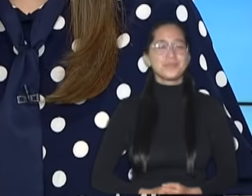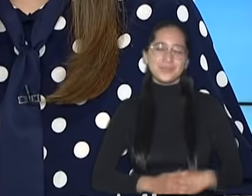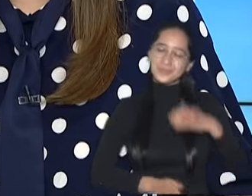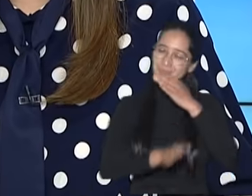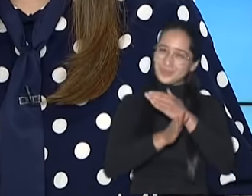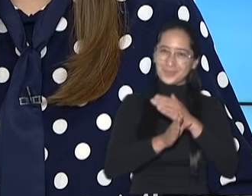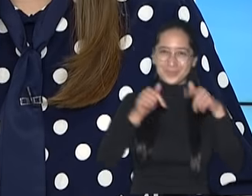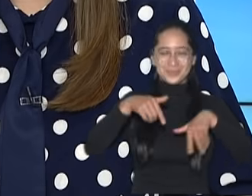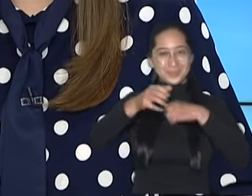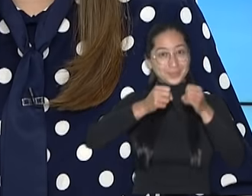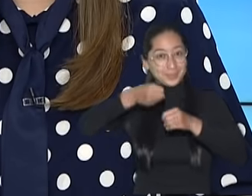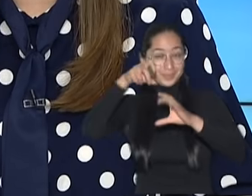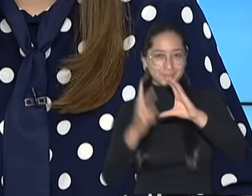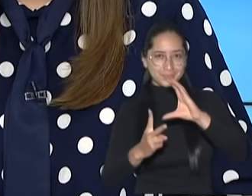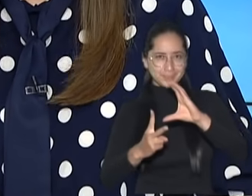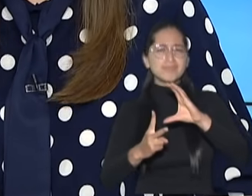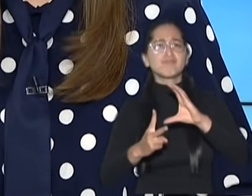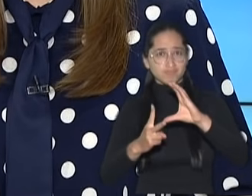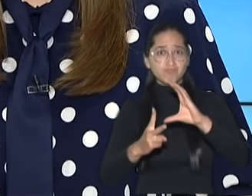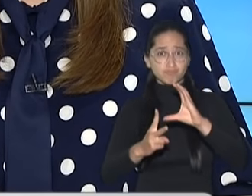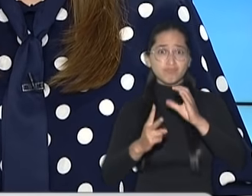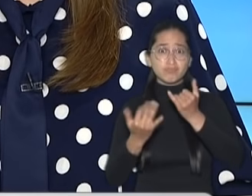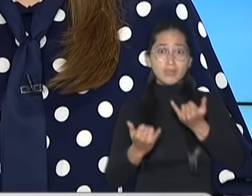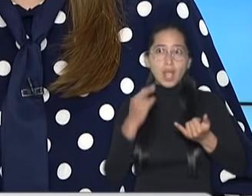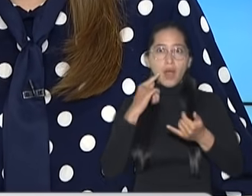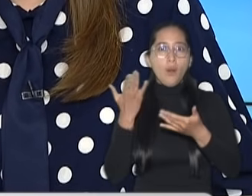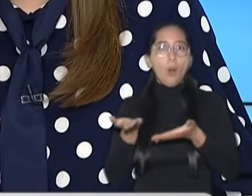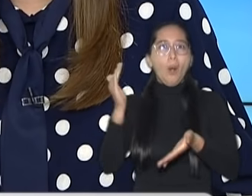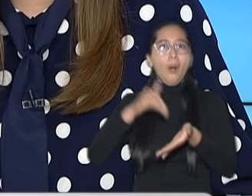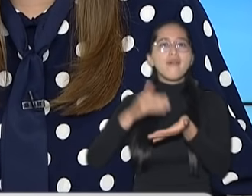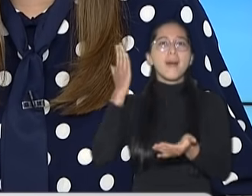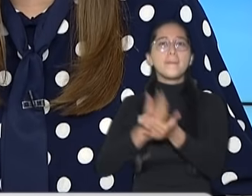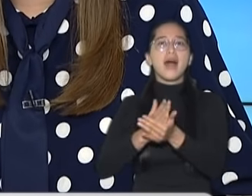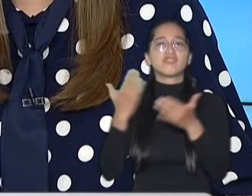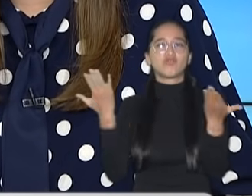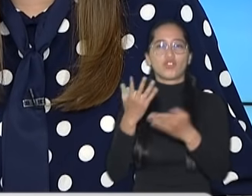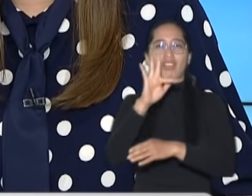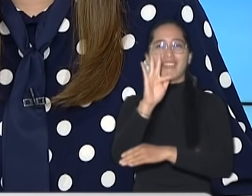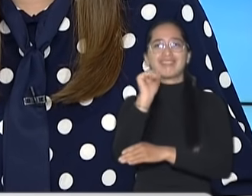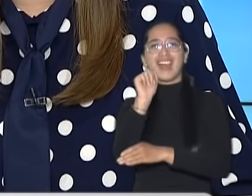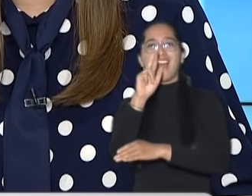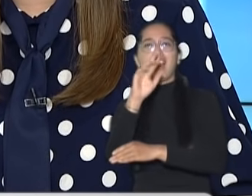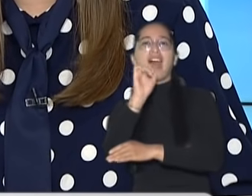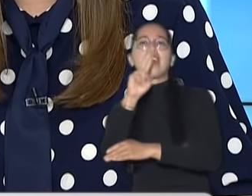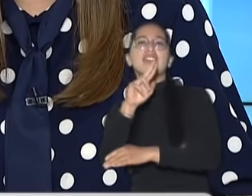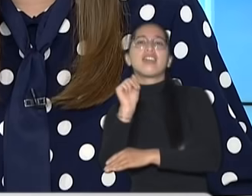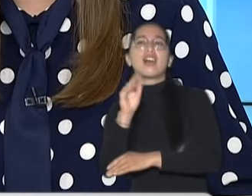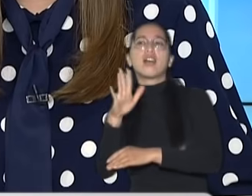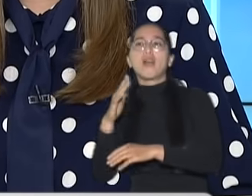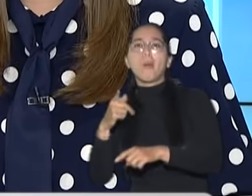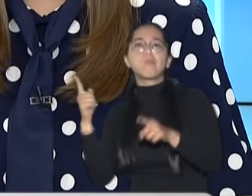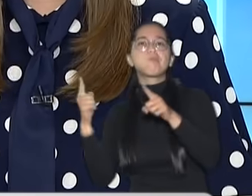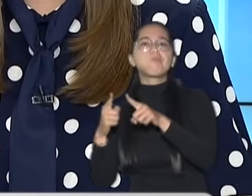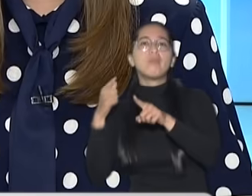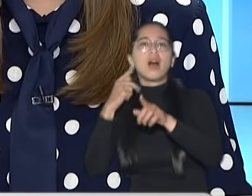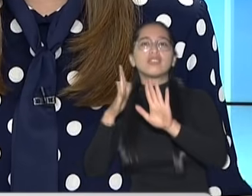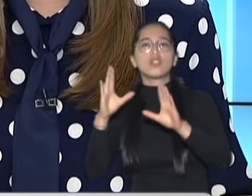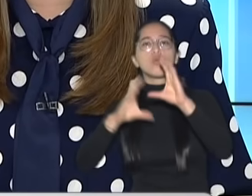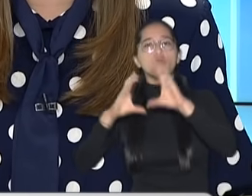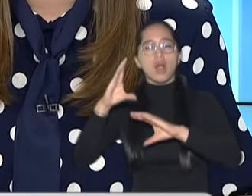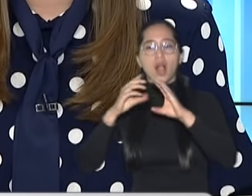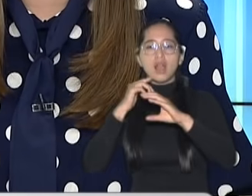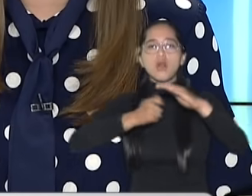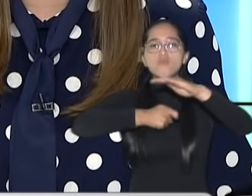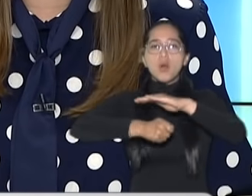Seguimos en Noticentro 1 CMI. Una nueva masacre en Tarazá, Bajo Cauca antioqueño. En una vivienda fueron asesinados